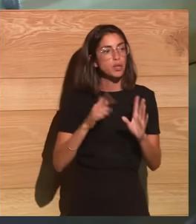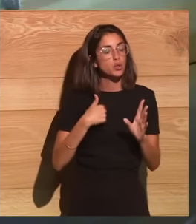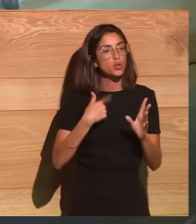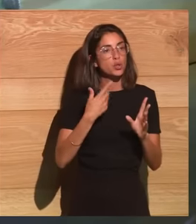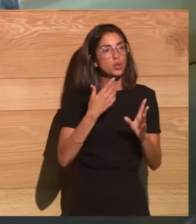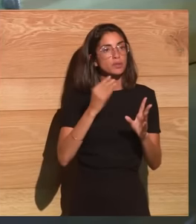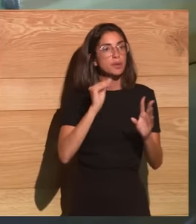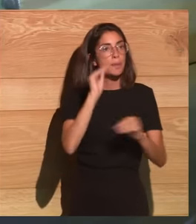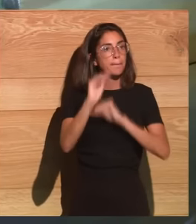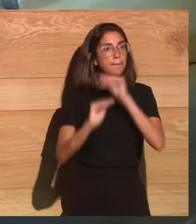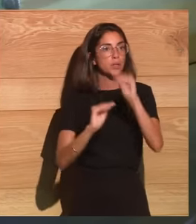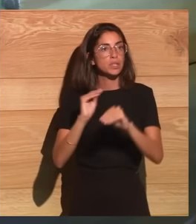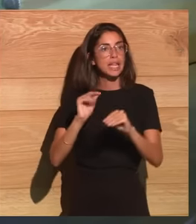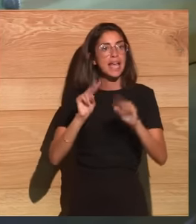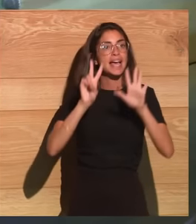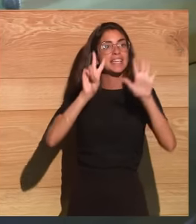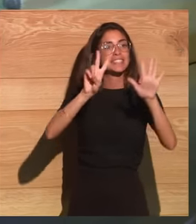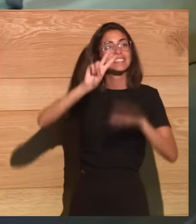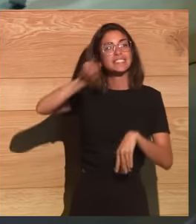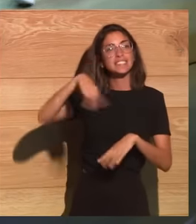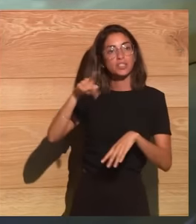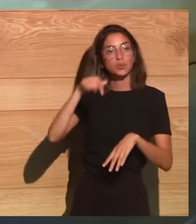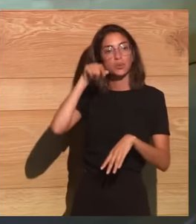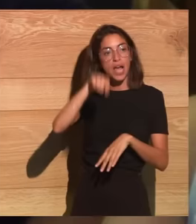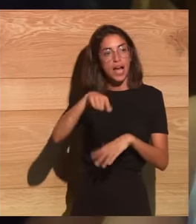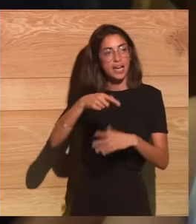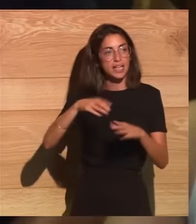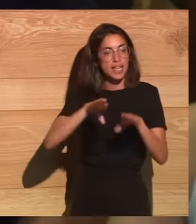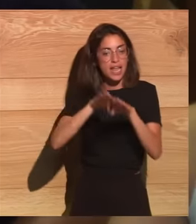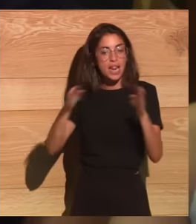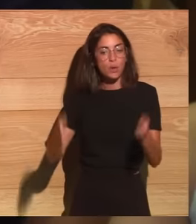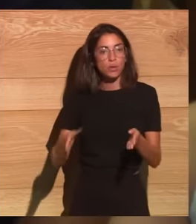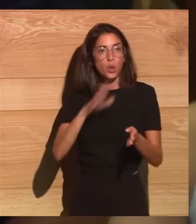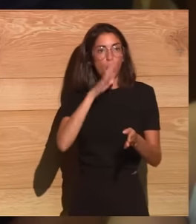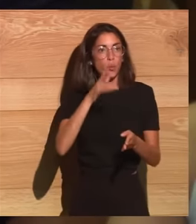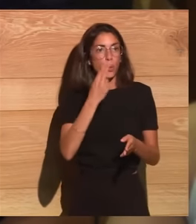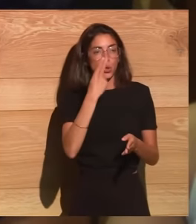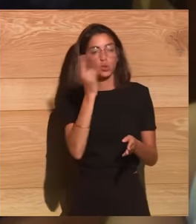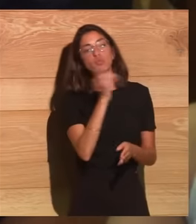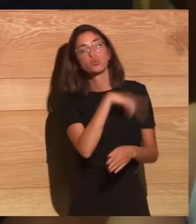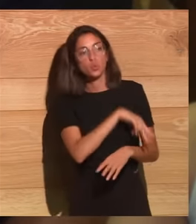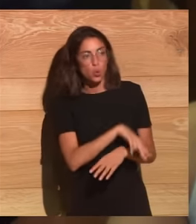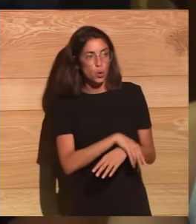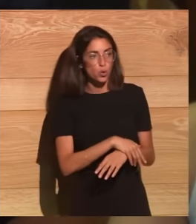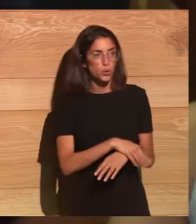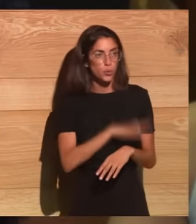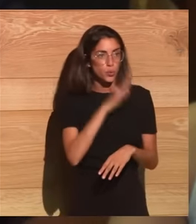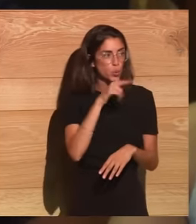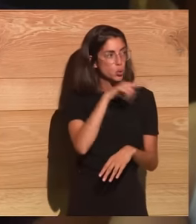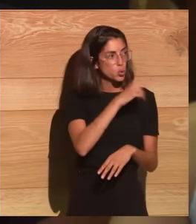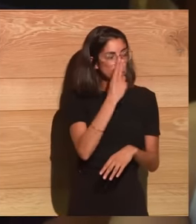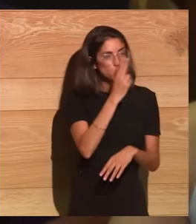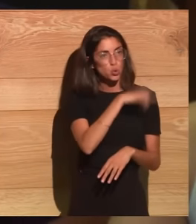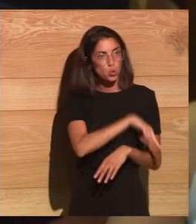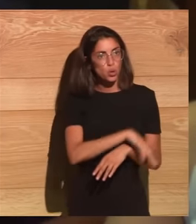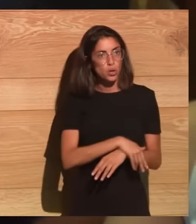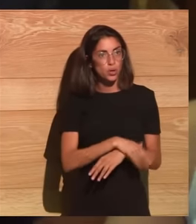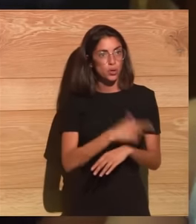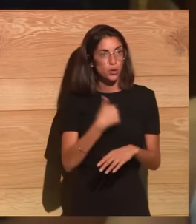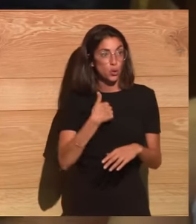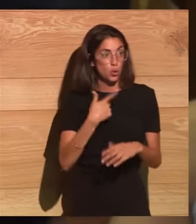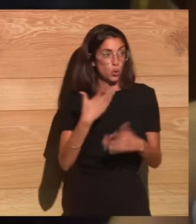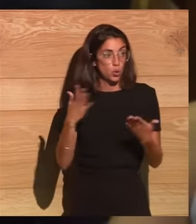pregunta si no pones 7 pavos aquí encima de la mesa. Por la chulería. Por la chulería. ¿Puedo dejar todo el suelto que